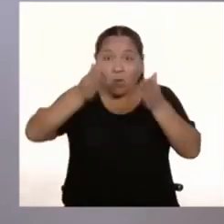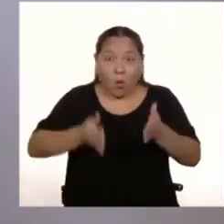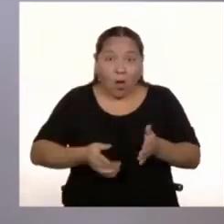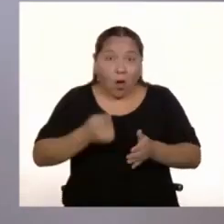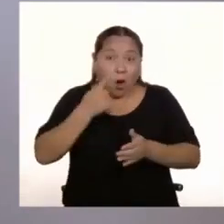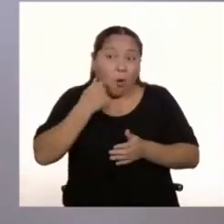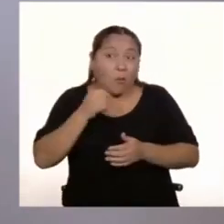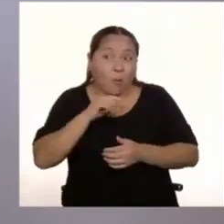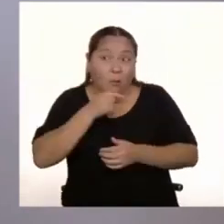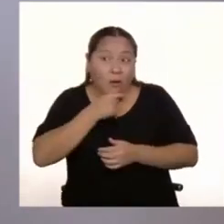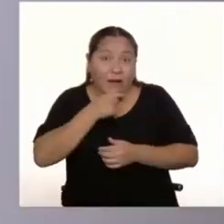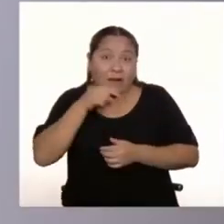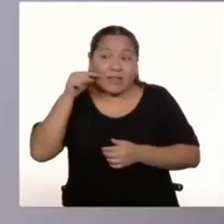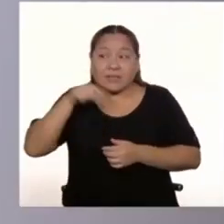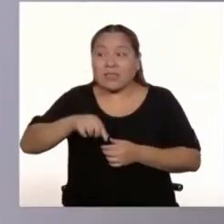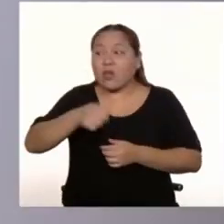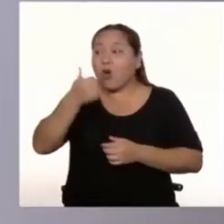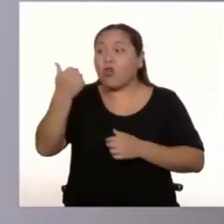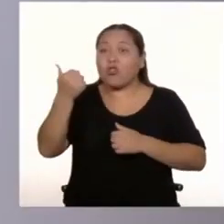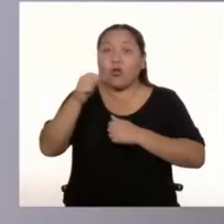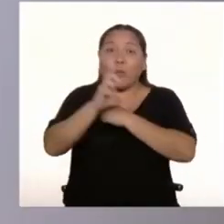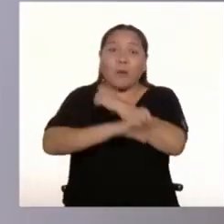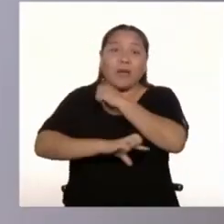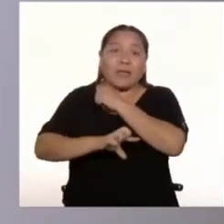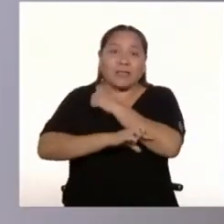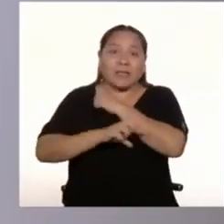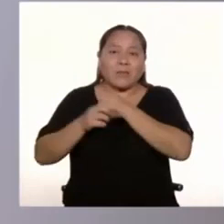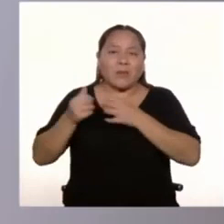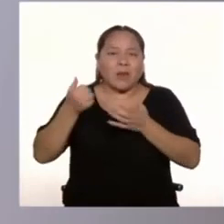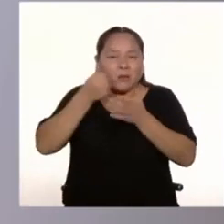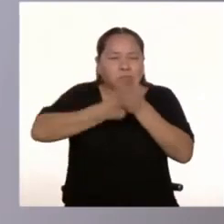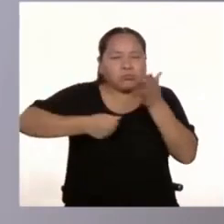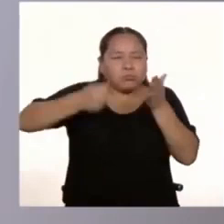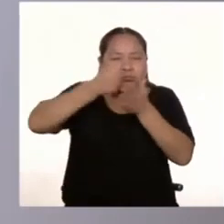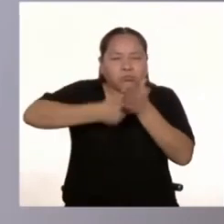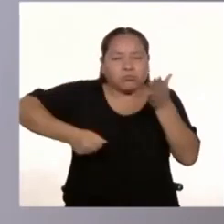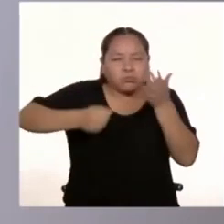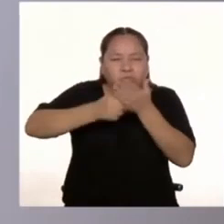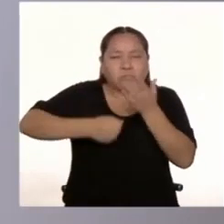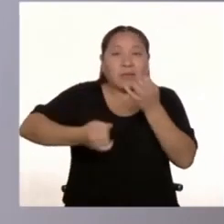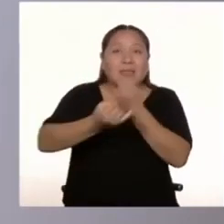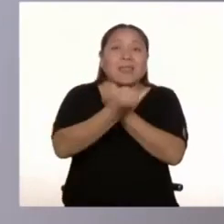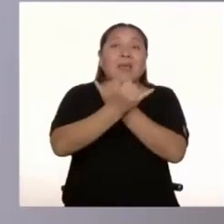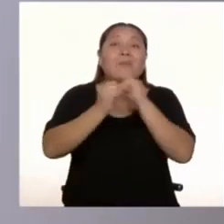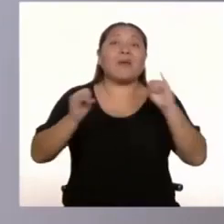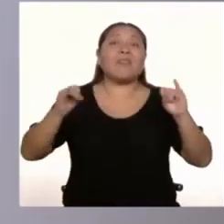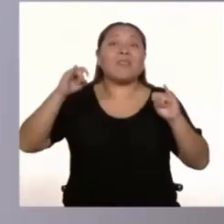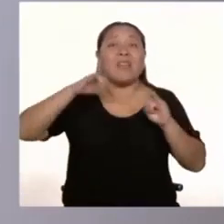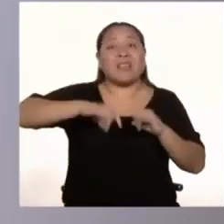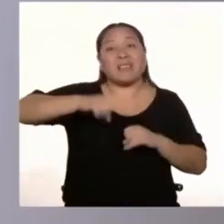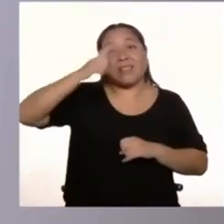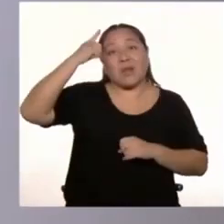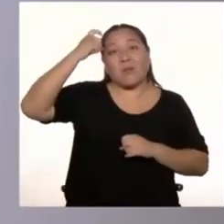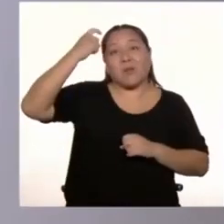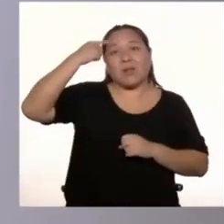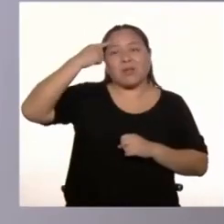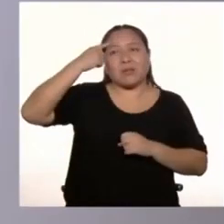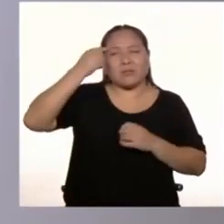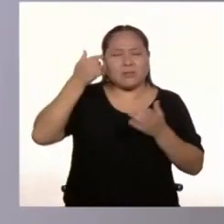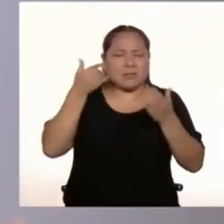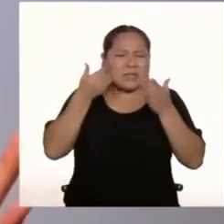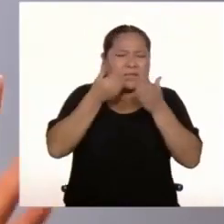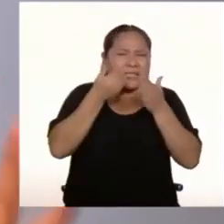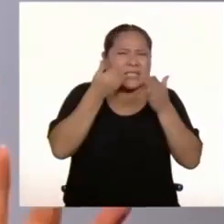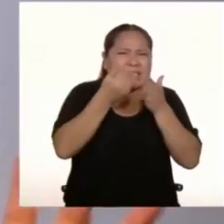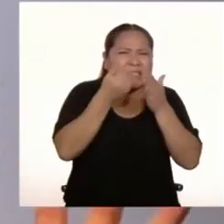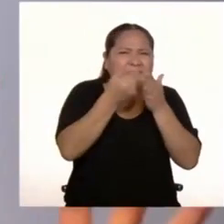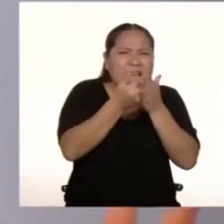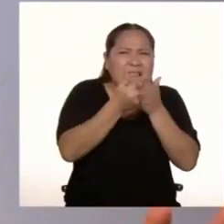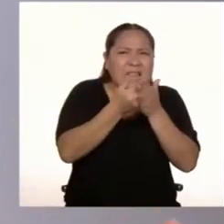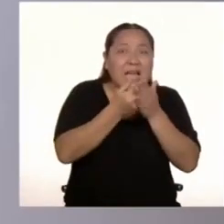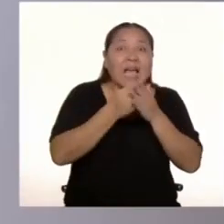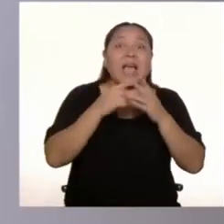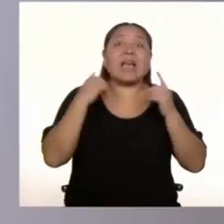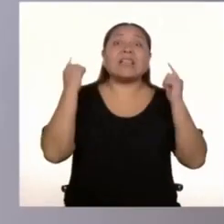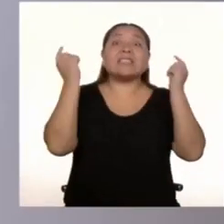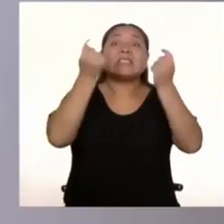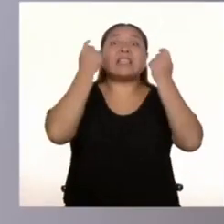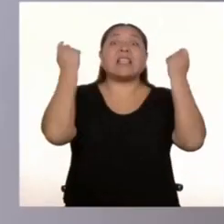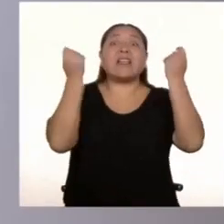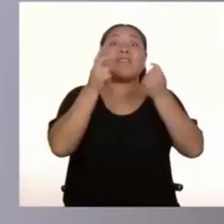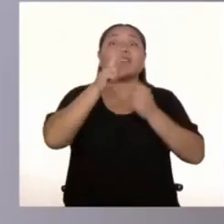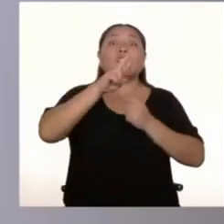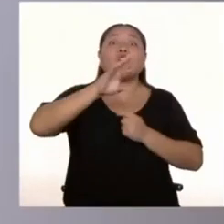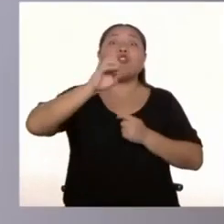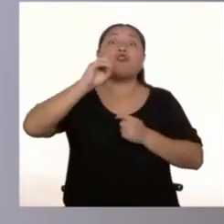independencia política. Esto me parece genial porque justo estamos a puertas de conmemorar el bicentenario de